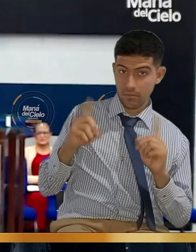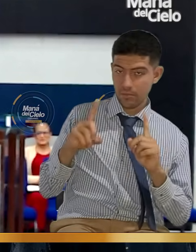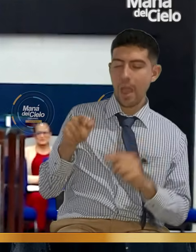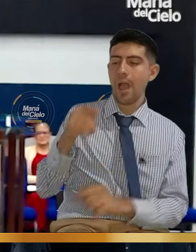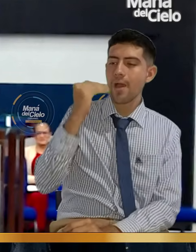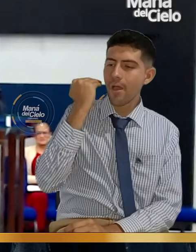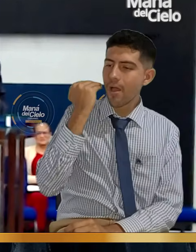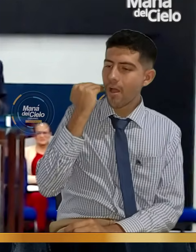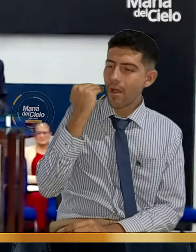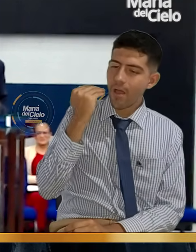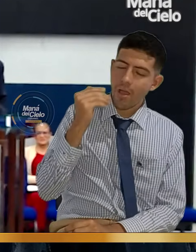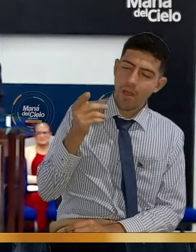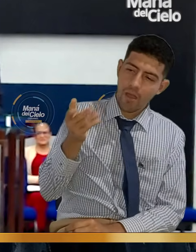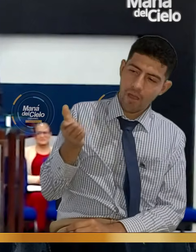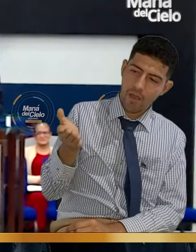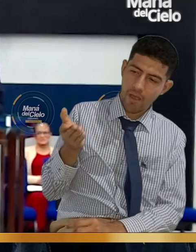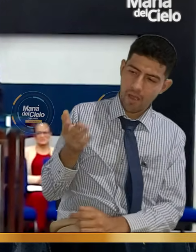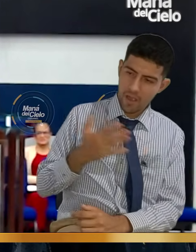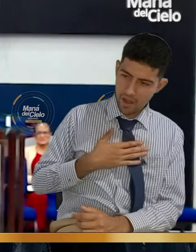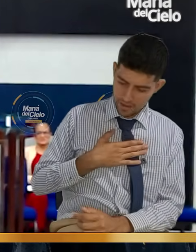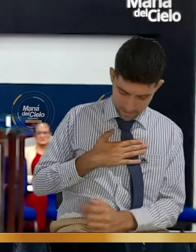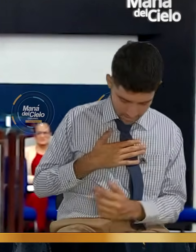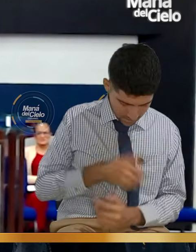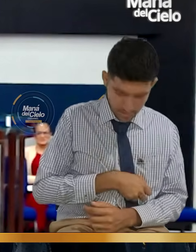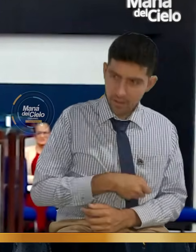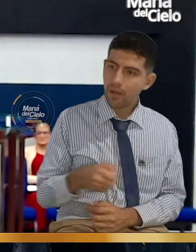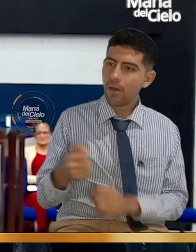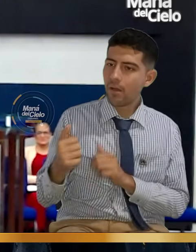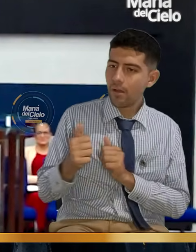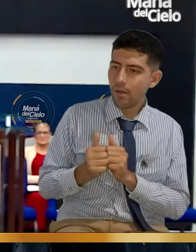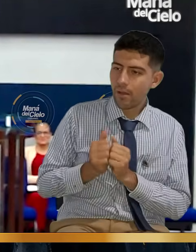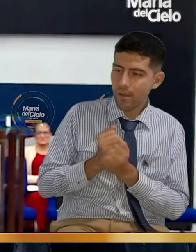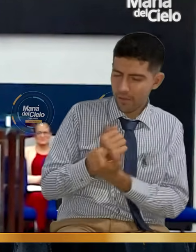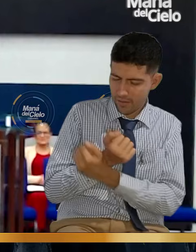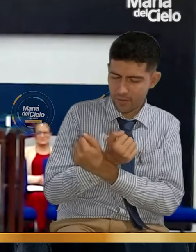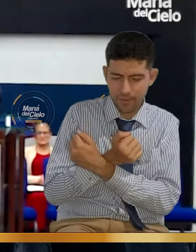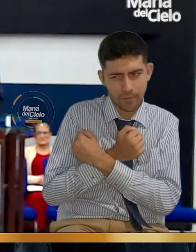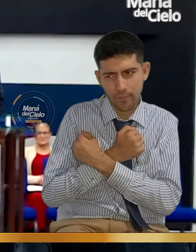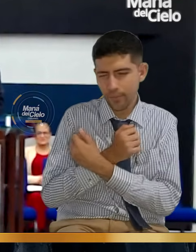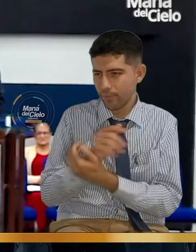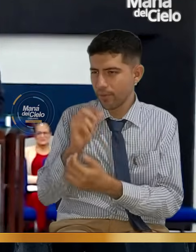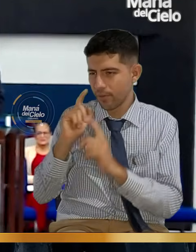Entonces, aunque esto no va en el tema, pero sí que sale. No trates a tu mujer como un animal.